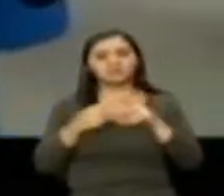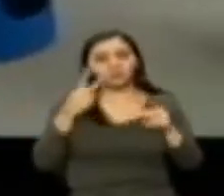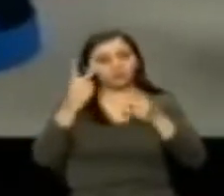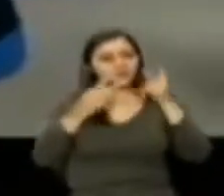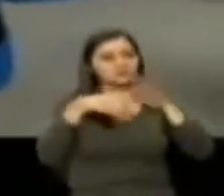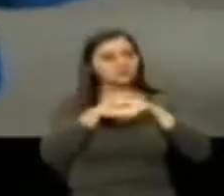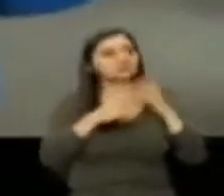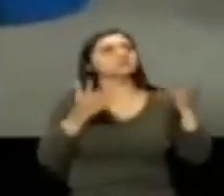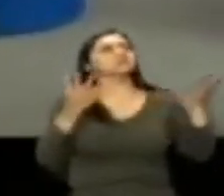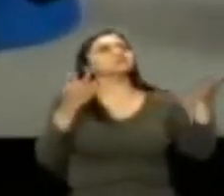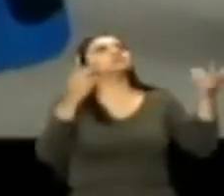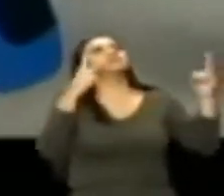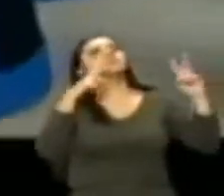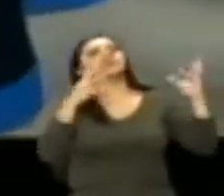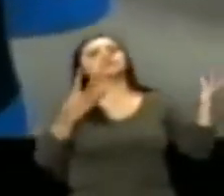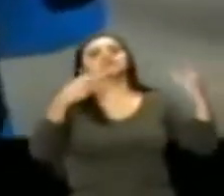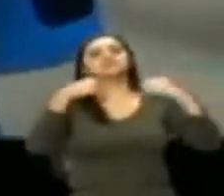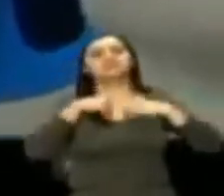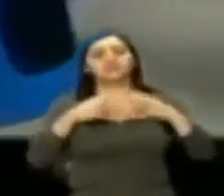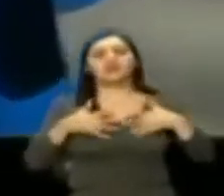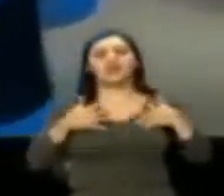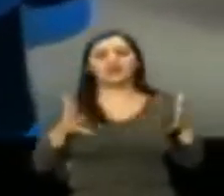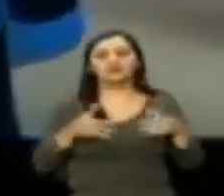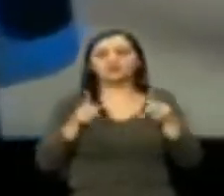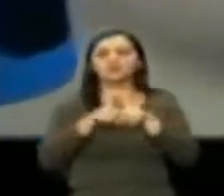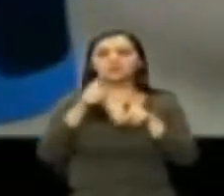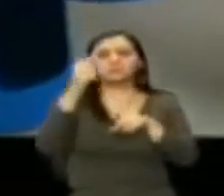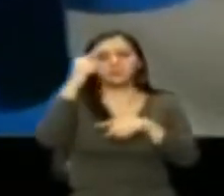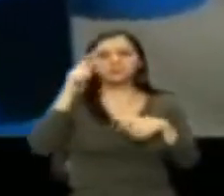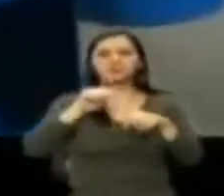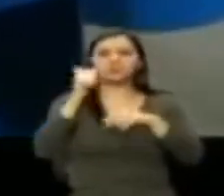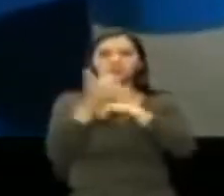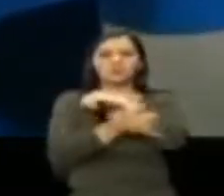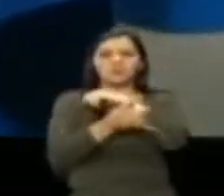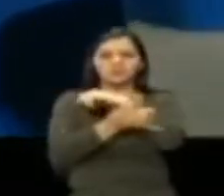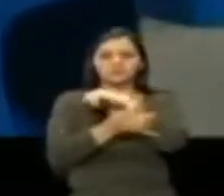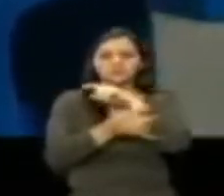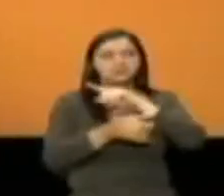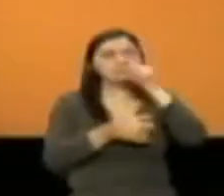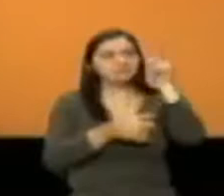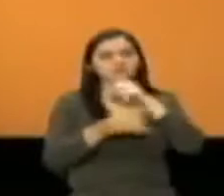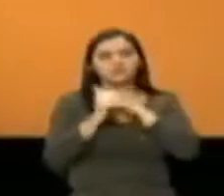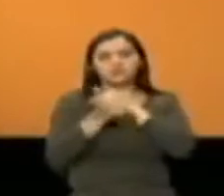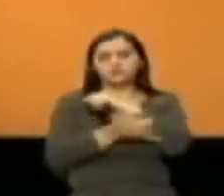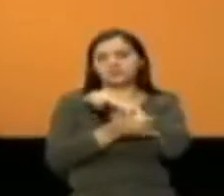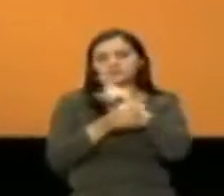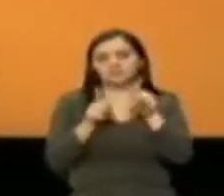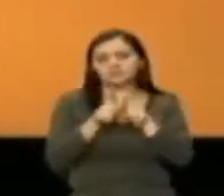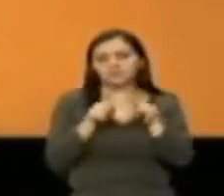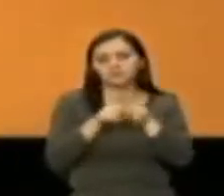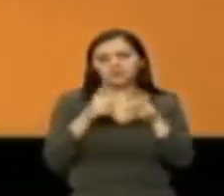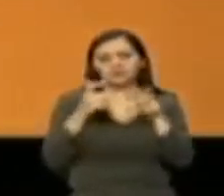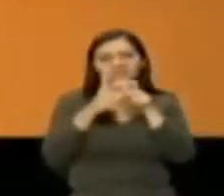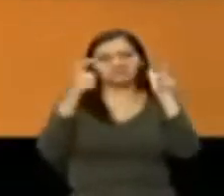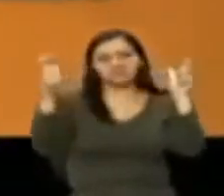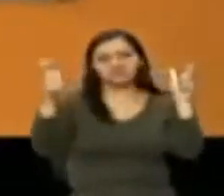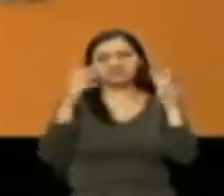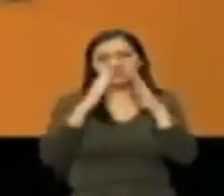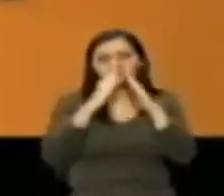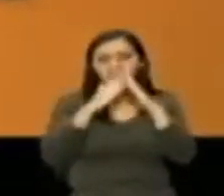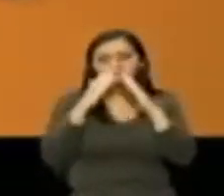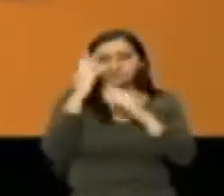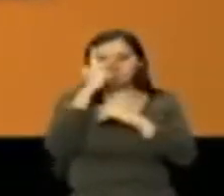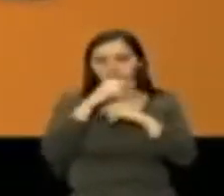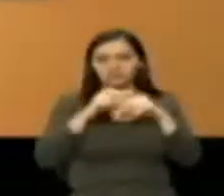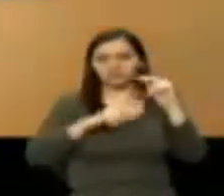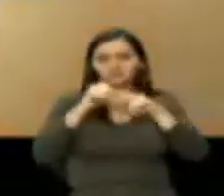yo los pongo ahí, ustedes creen que están en otro continente y jamás se hubieran imaginado estas clases de